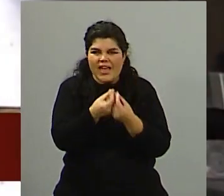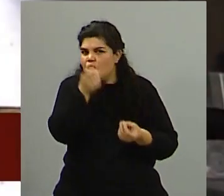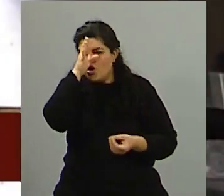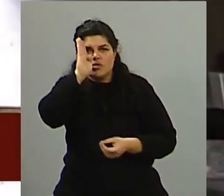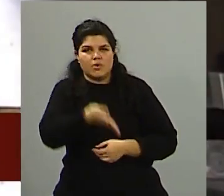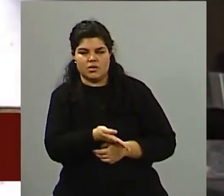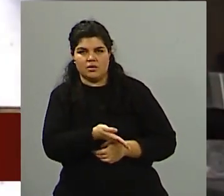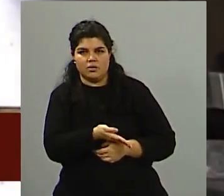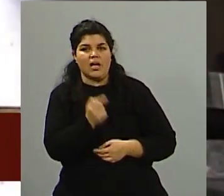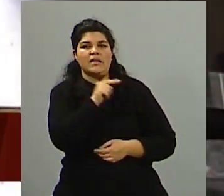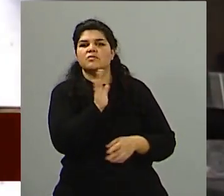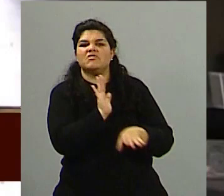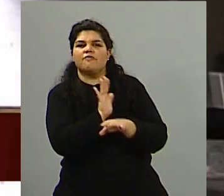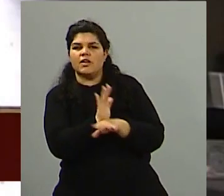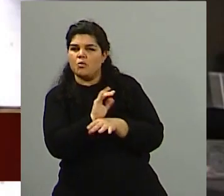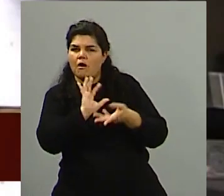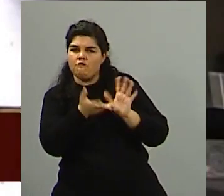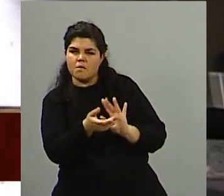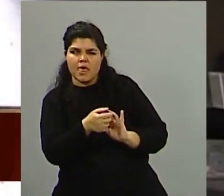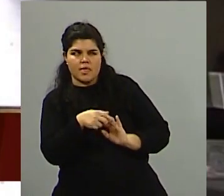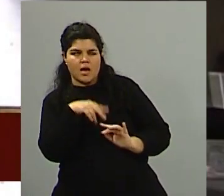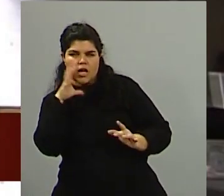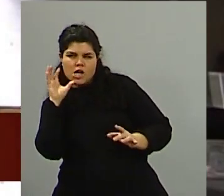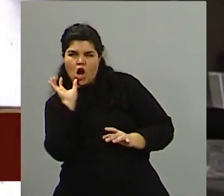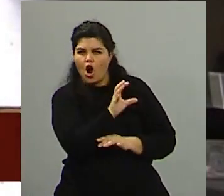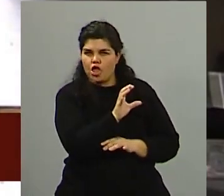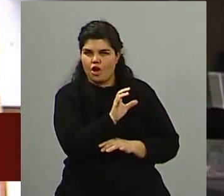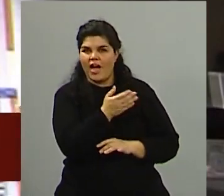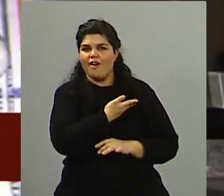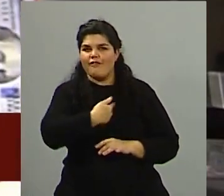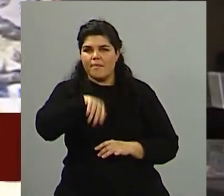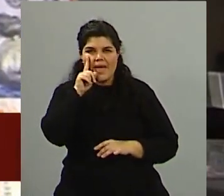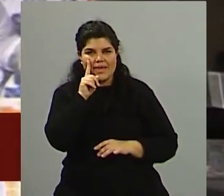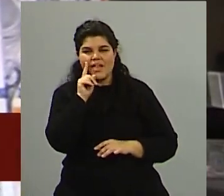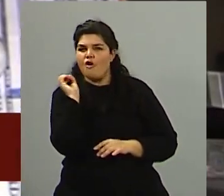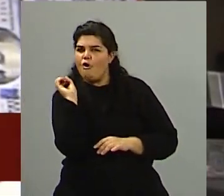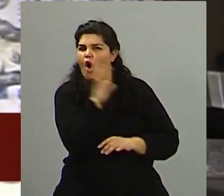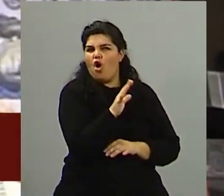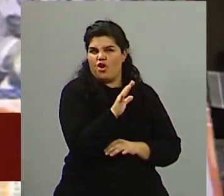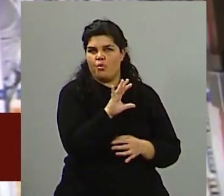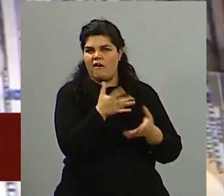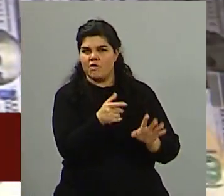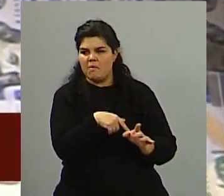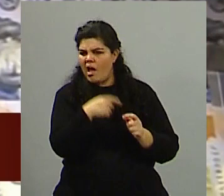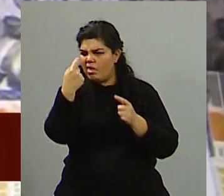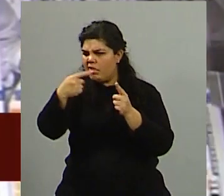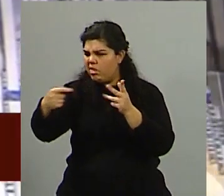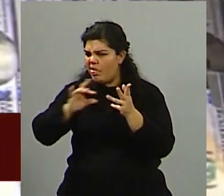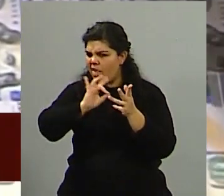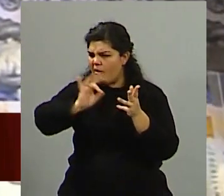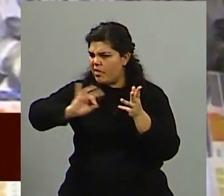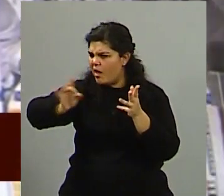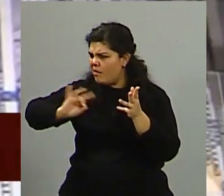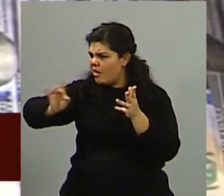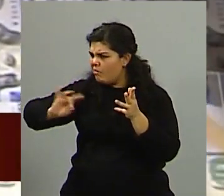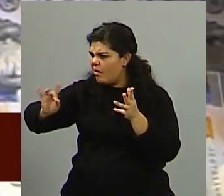enemigo político del momento. Hoy el Fondo Monetario Internacional es la persona a la cual le estamos echando la culpa de